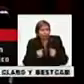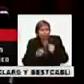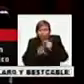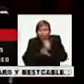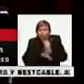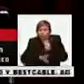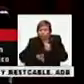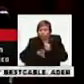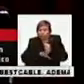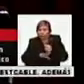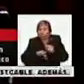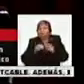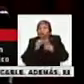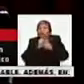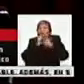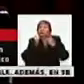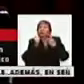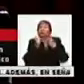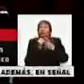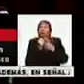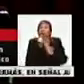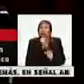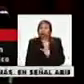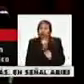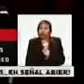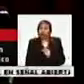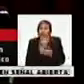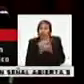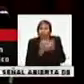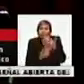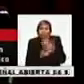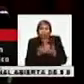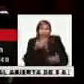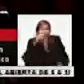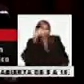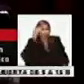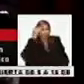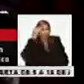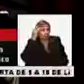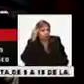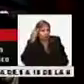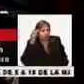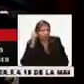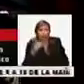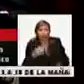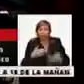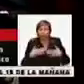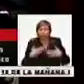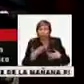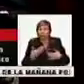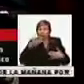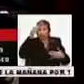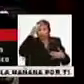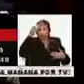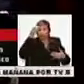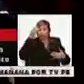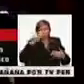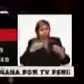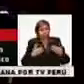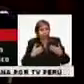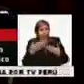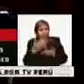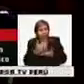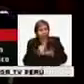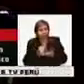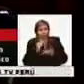una sociedad de trabajadores manuales e intelectuales, que es el concepto que recoge